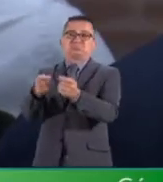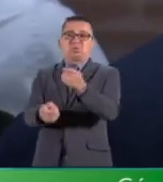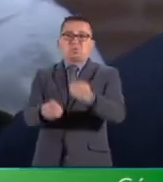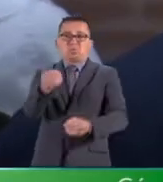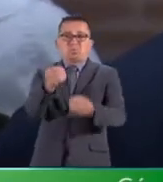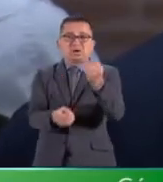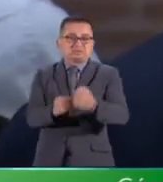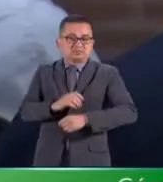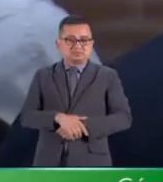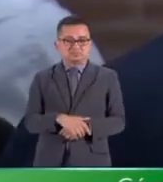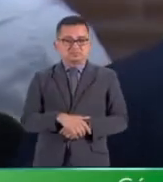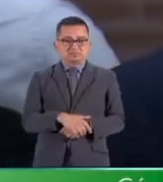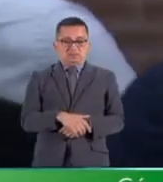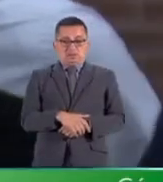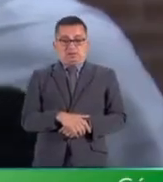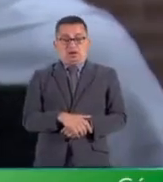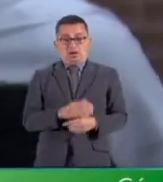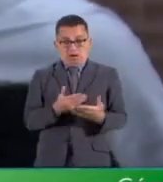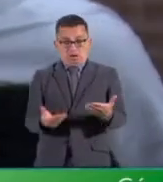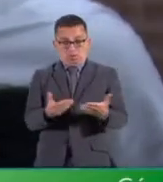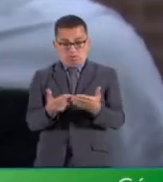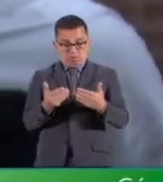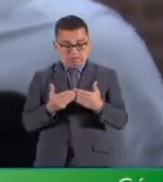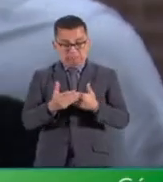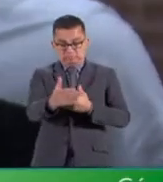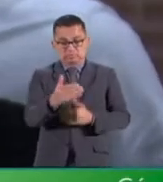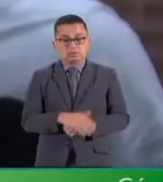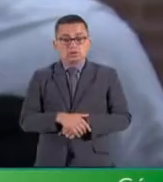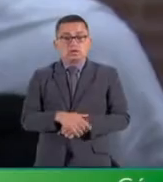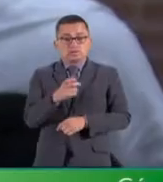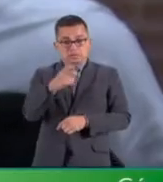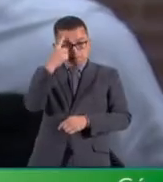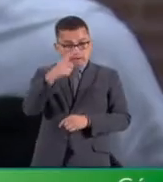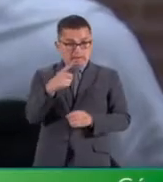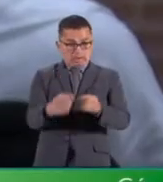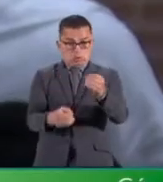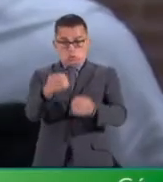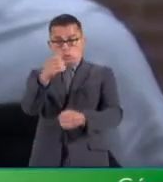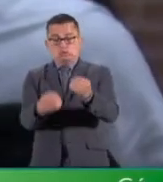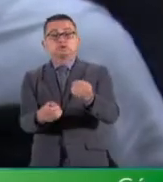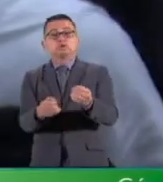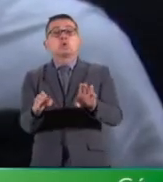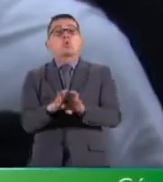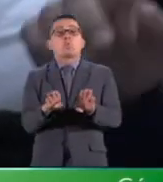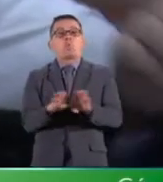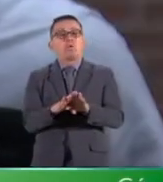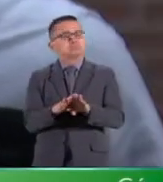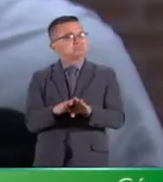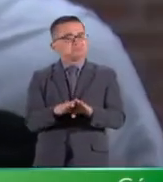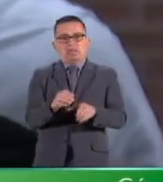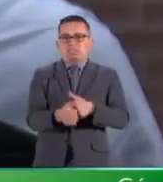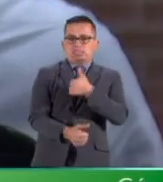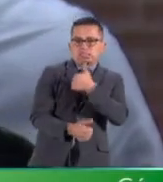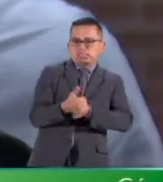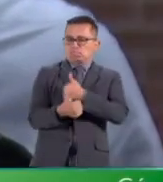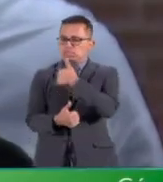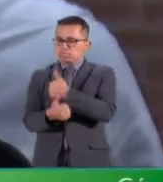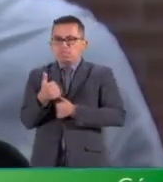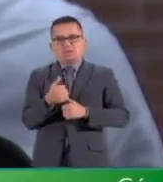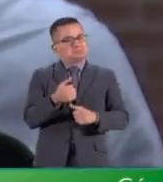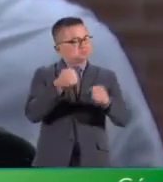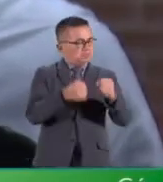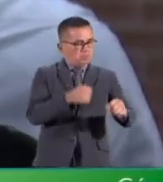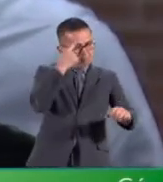Porque ahora la impartición de justicia saldrá a subasta. Habrá un mercado para comprar jueces de